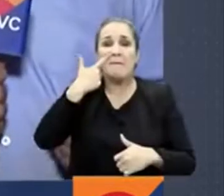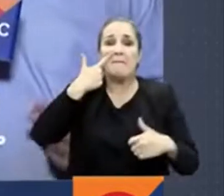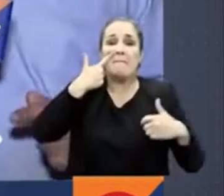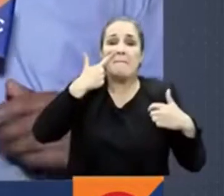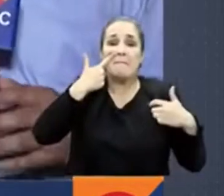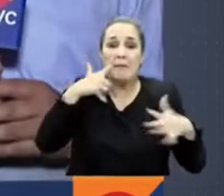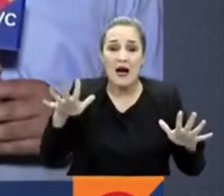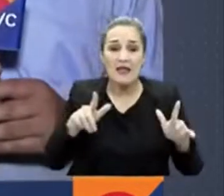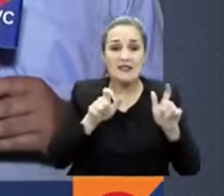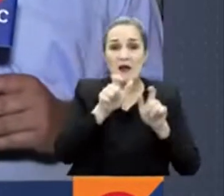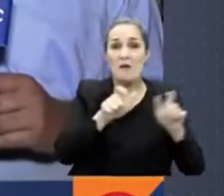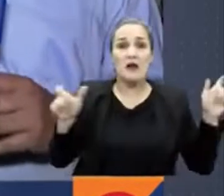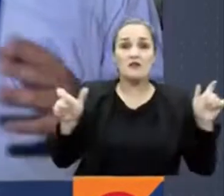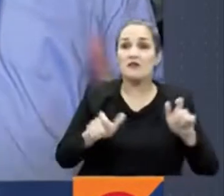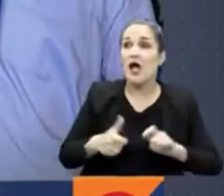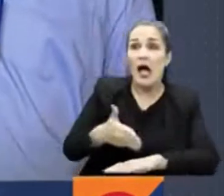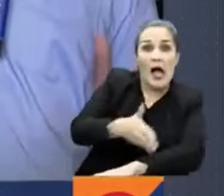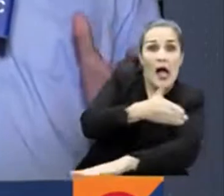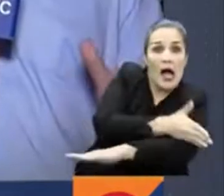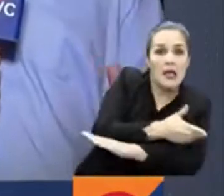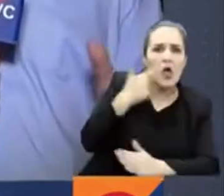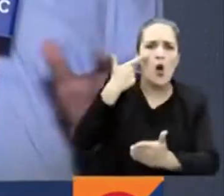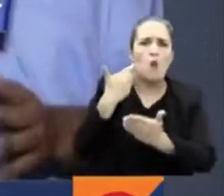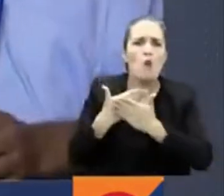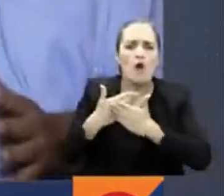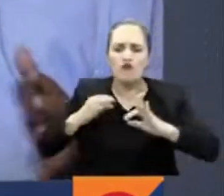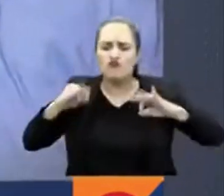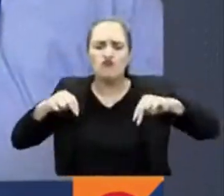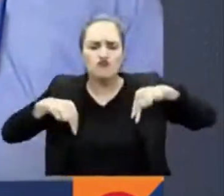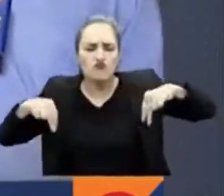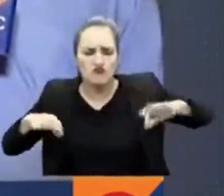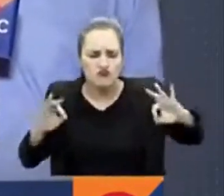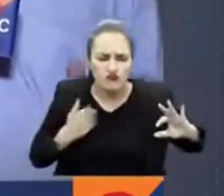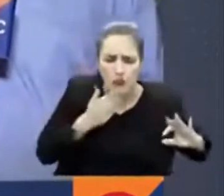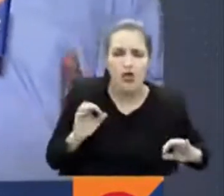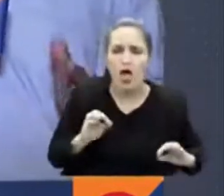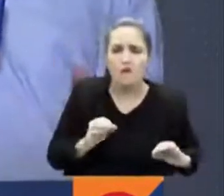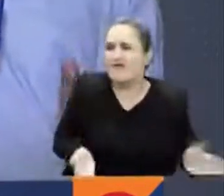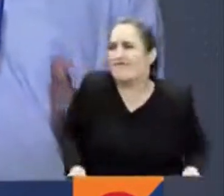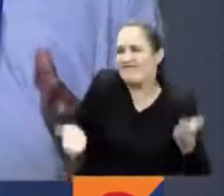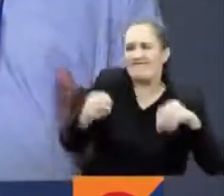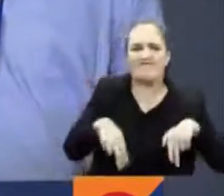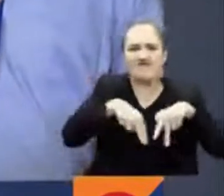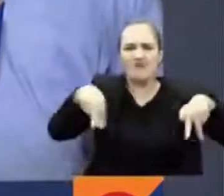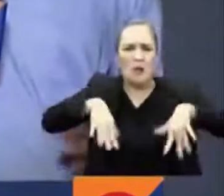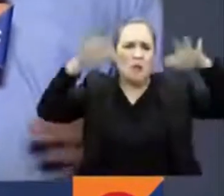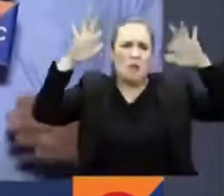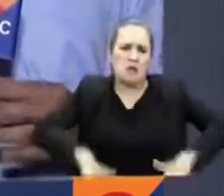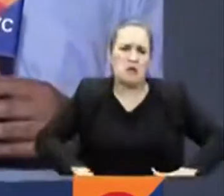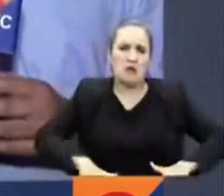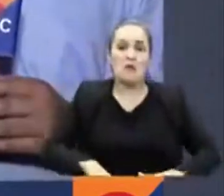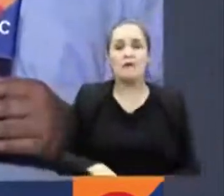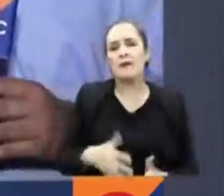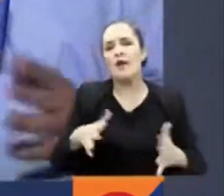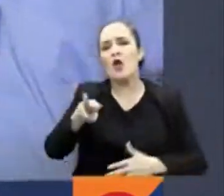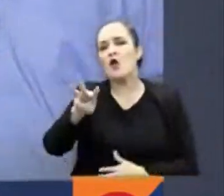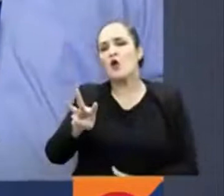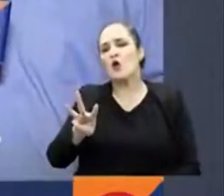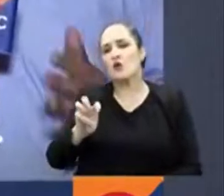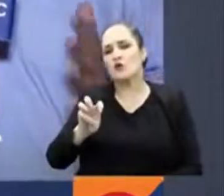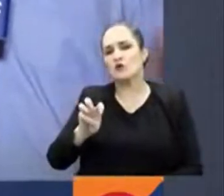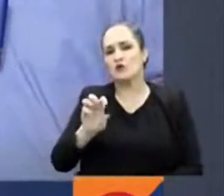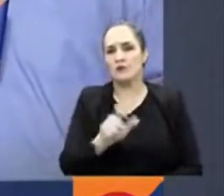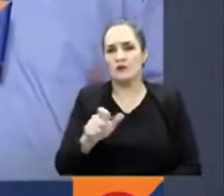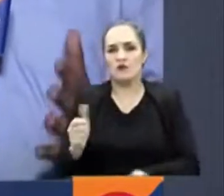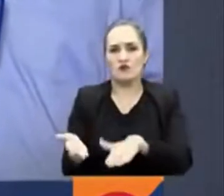se le hicieron pruebas. Se manejan cifras de entre 4 y 8 personas muertas, fallecidas, y